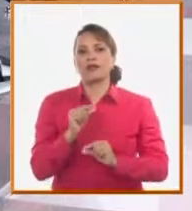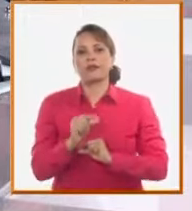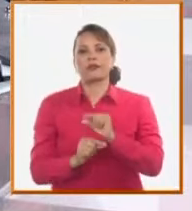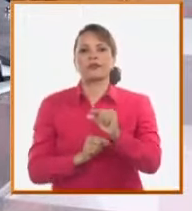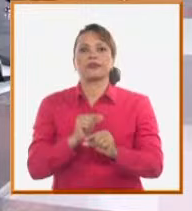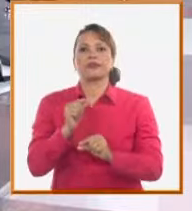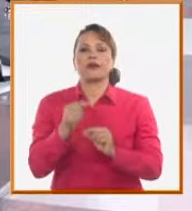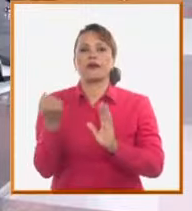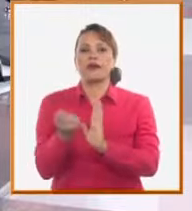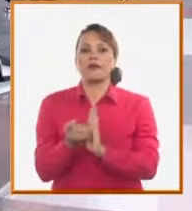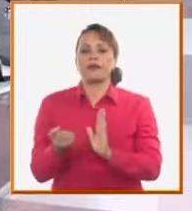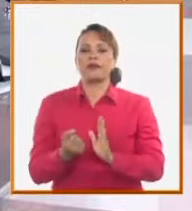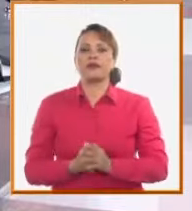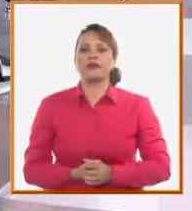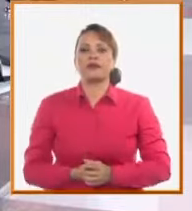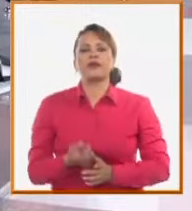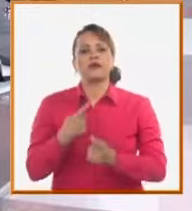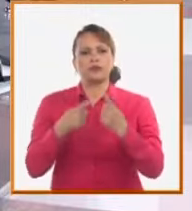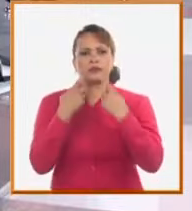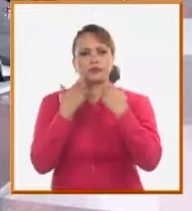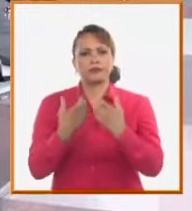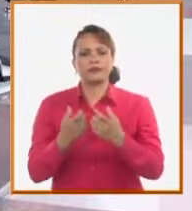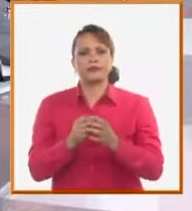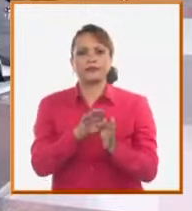a contar para la autoridad. Ese es un elemento importante.